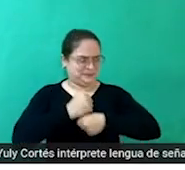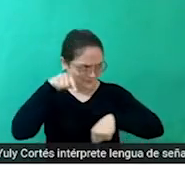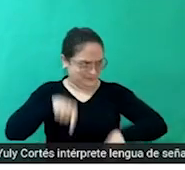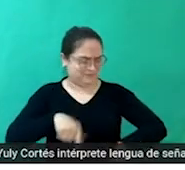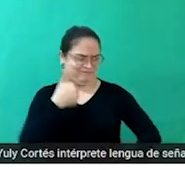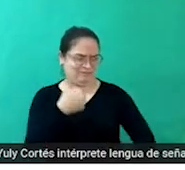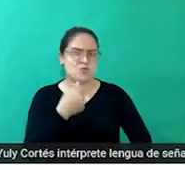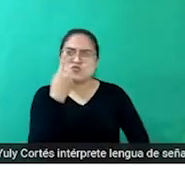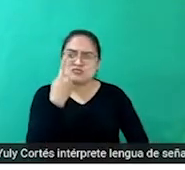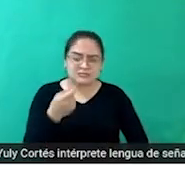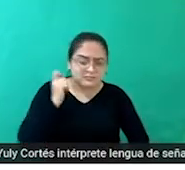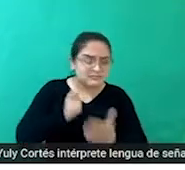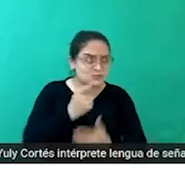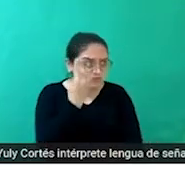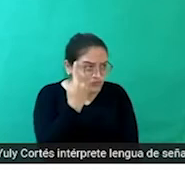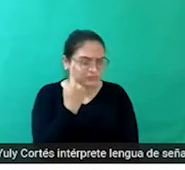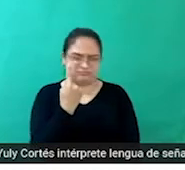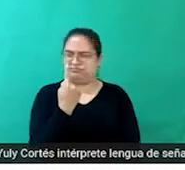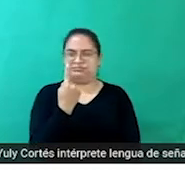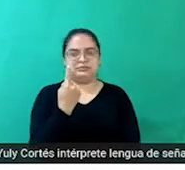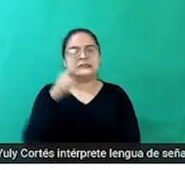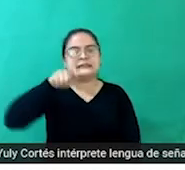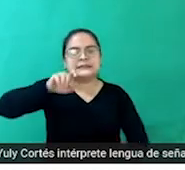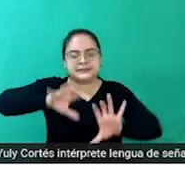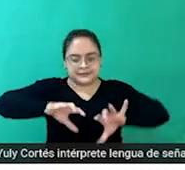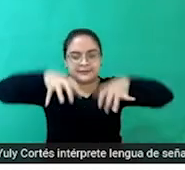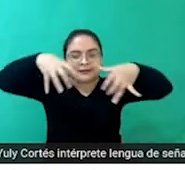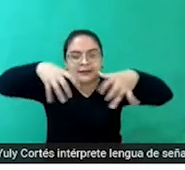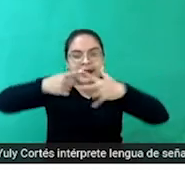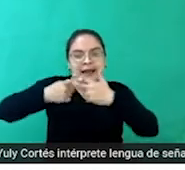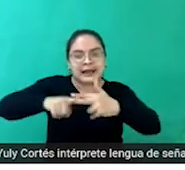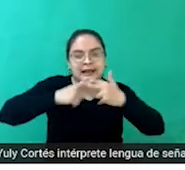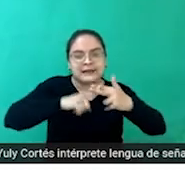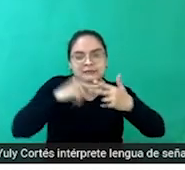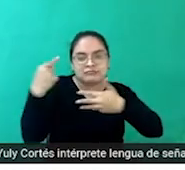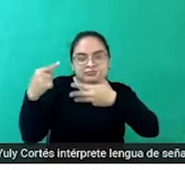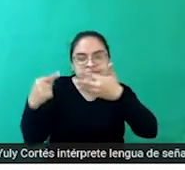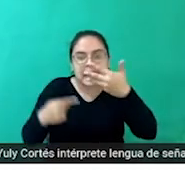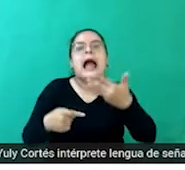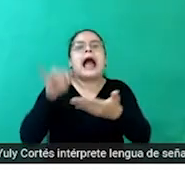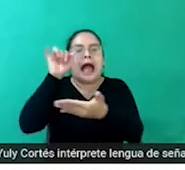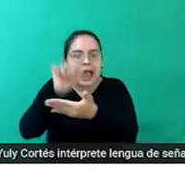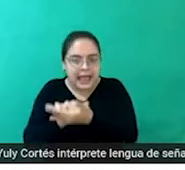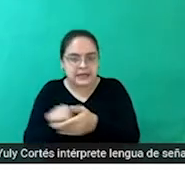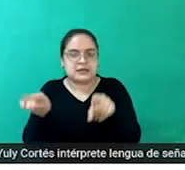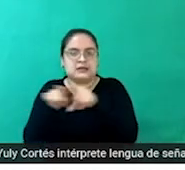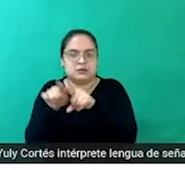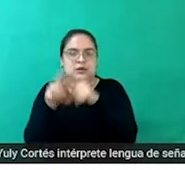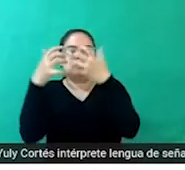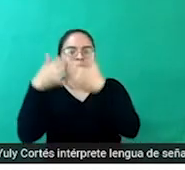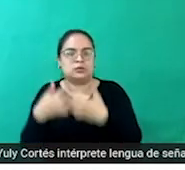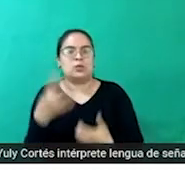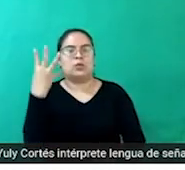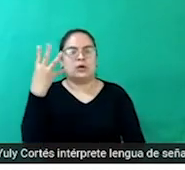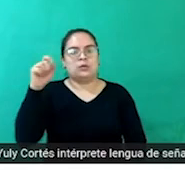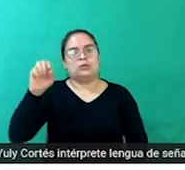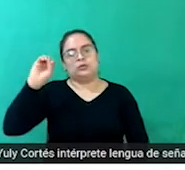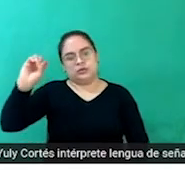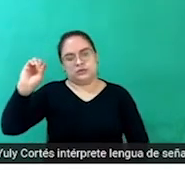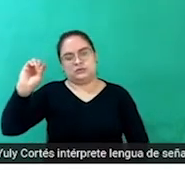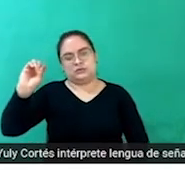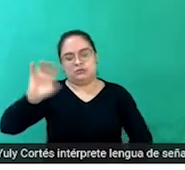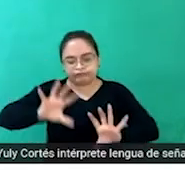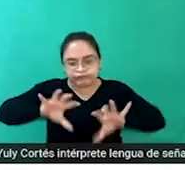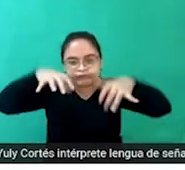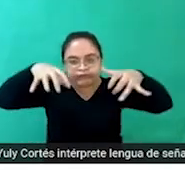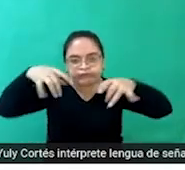trabajo. Necesita una caja de herramientas. Lo mismo sucede en Industria 4.0. Y no solamente debe conocer las herramientas,